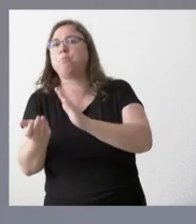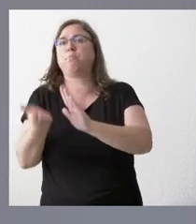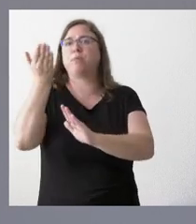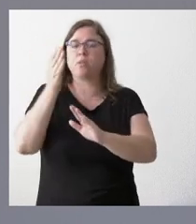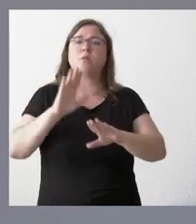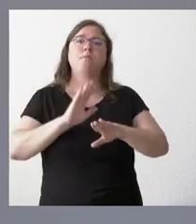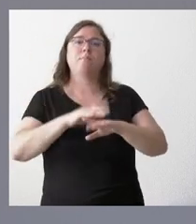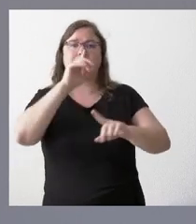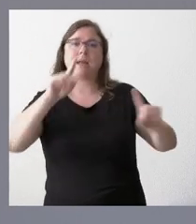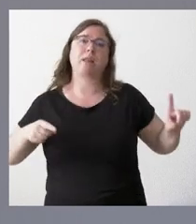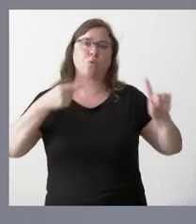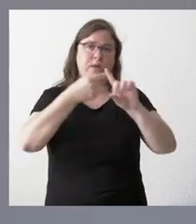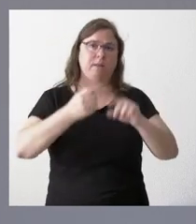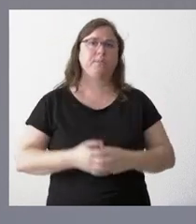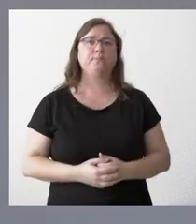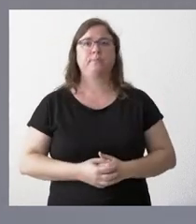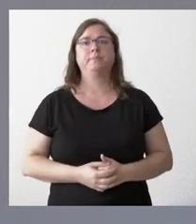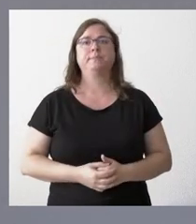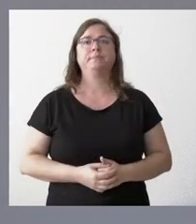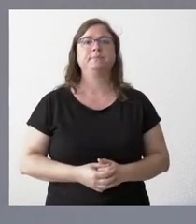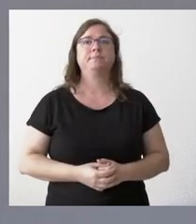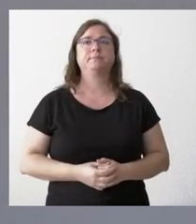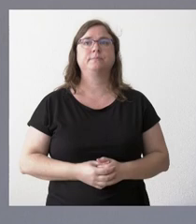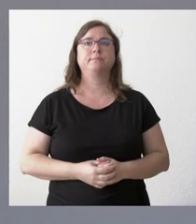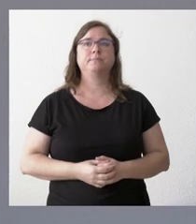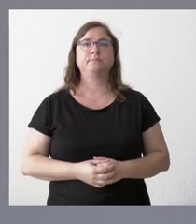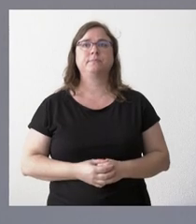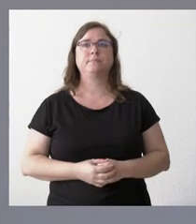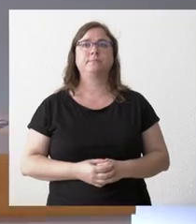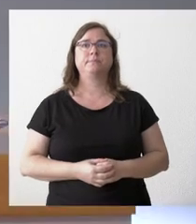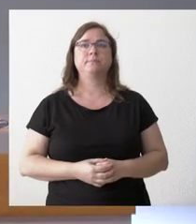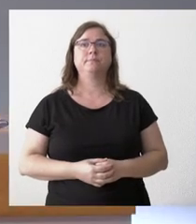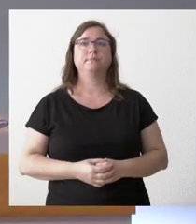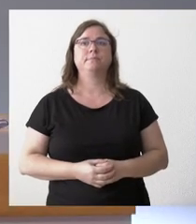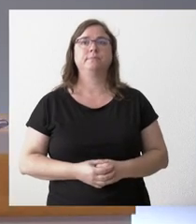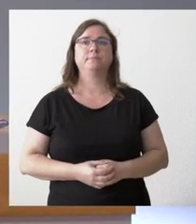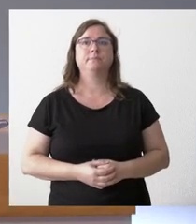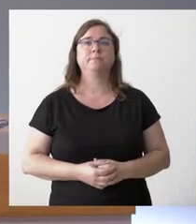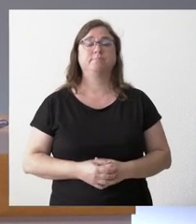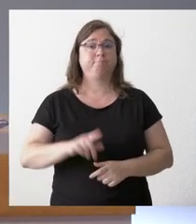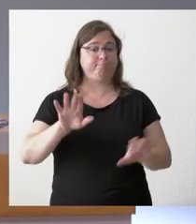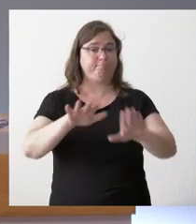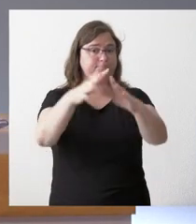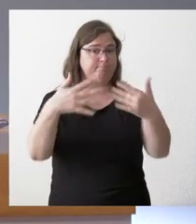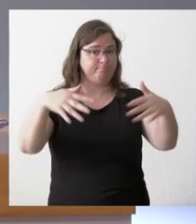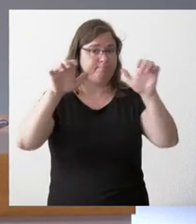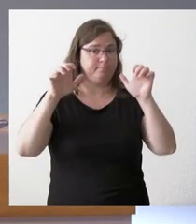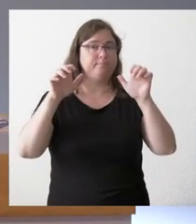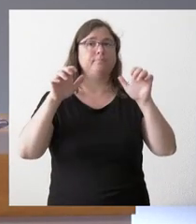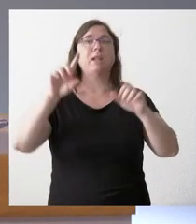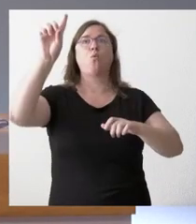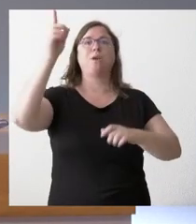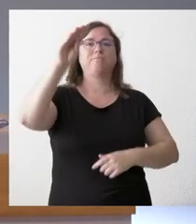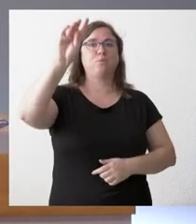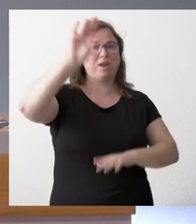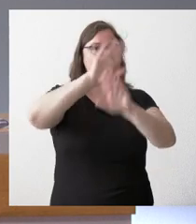el próximo ejercicio. Si no hay más preguntas... Sí, hay una, por una